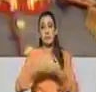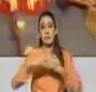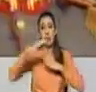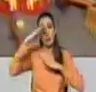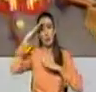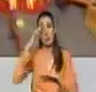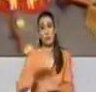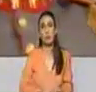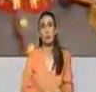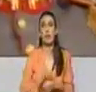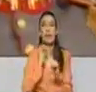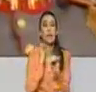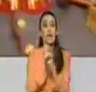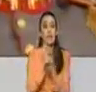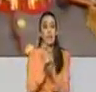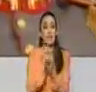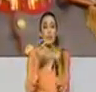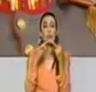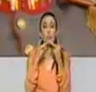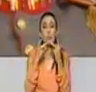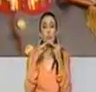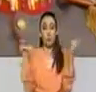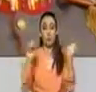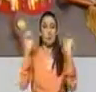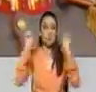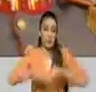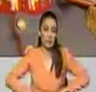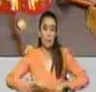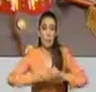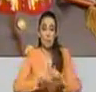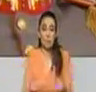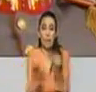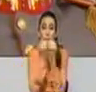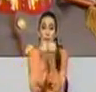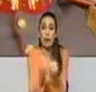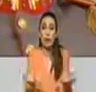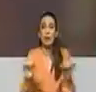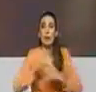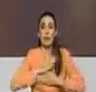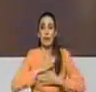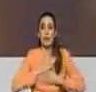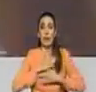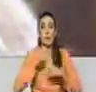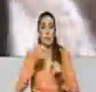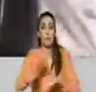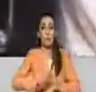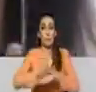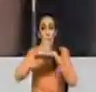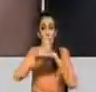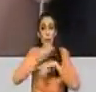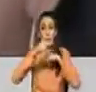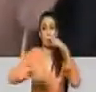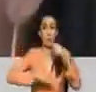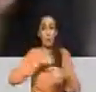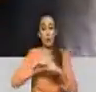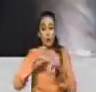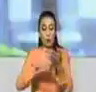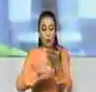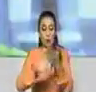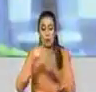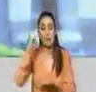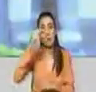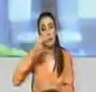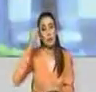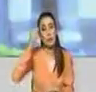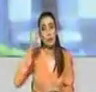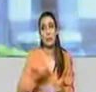Son entidades públicas, sí, pero con autonomía administrativa y financiera. Esta aclaración vino desde el Ministerio de Gobierno. No